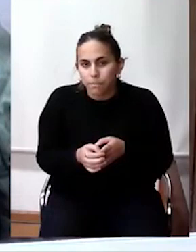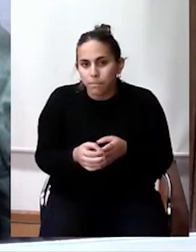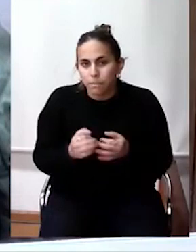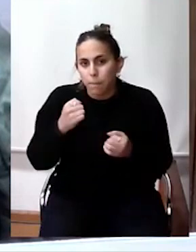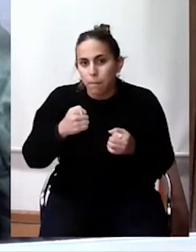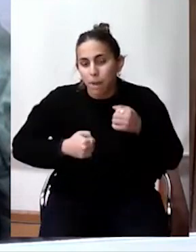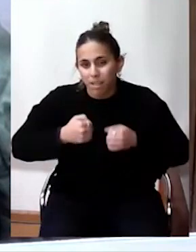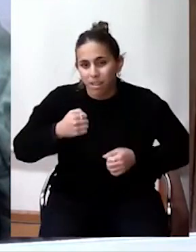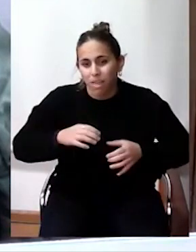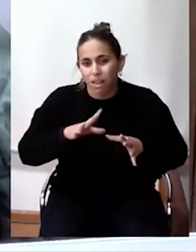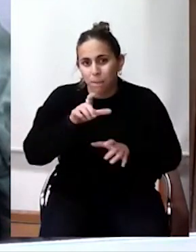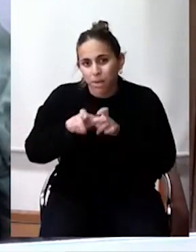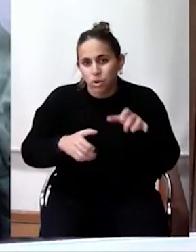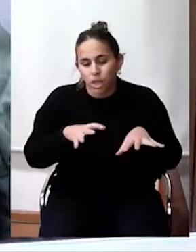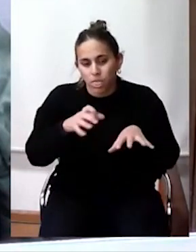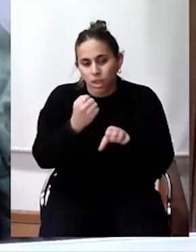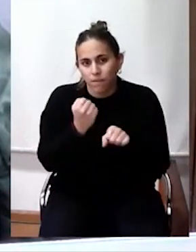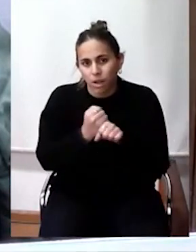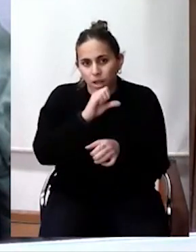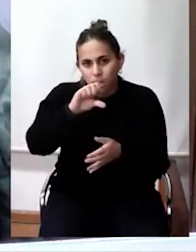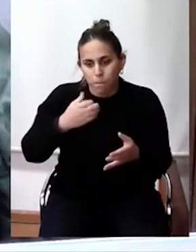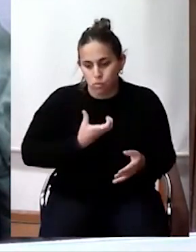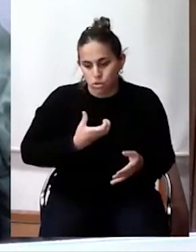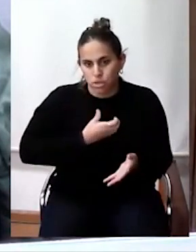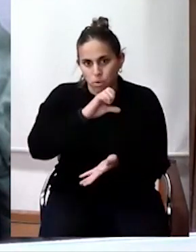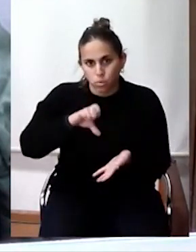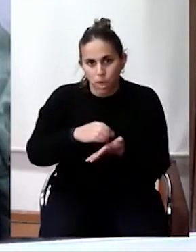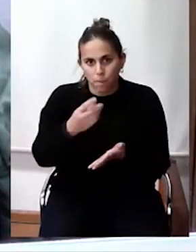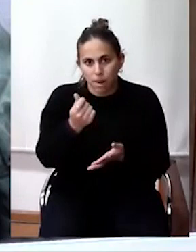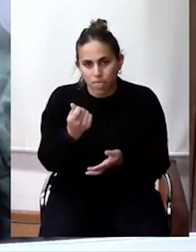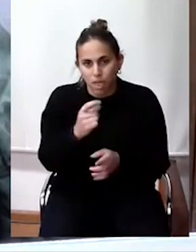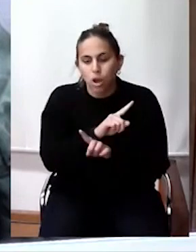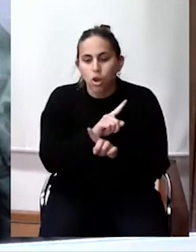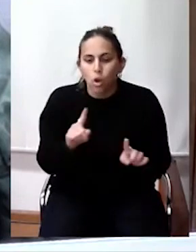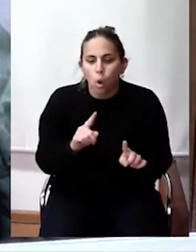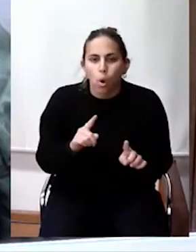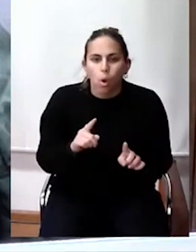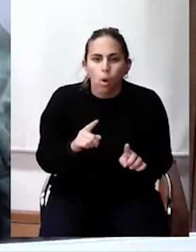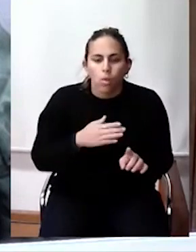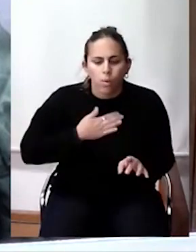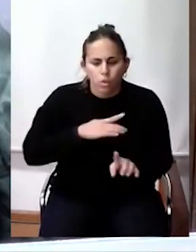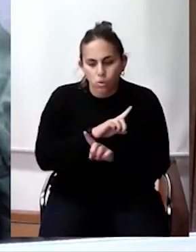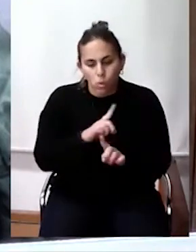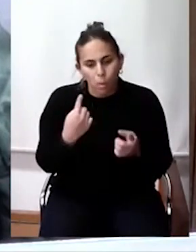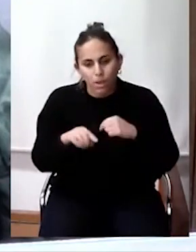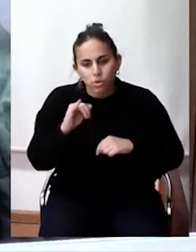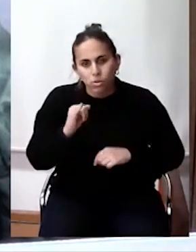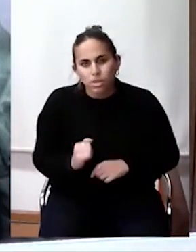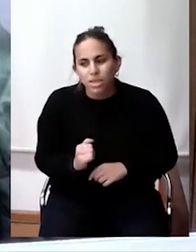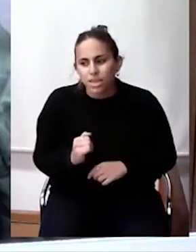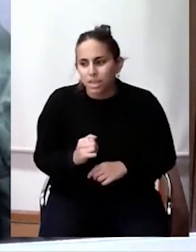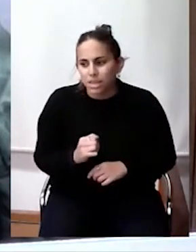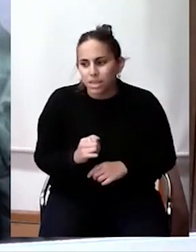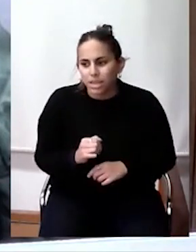municipio de Ciudad del plata no porque estén desc conforme por lo que ellos realizan pero sí por